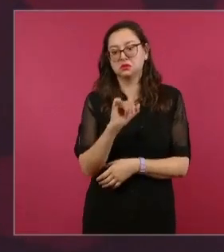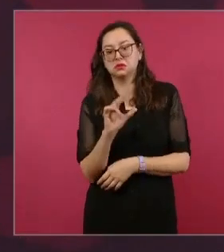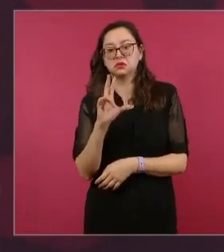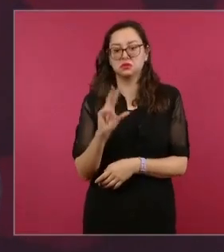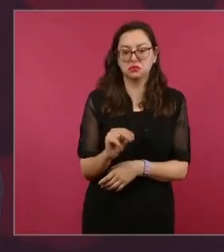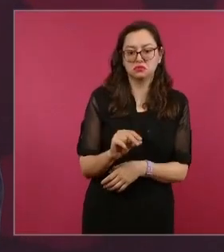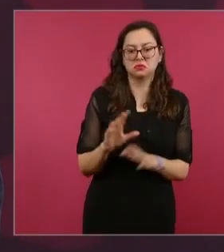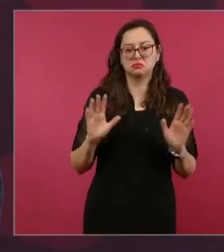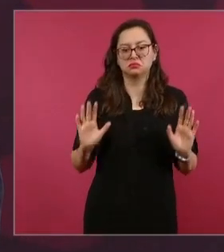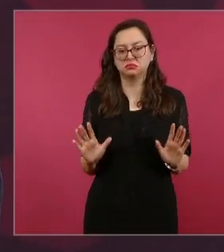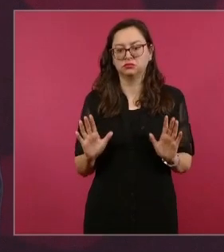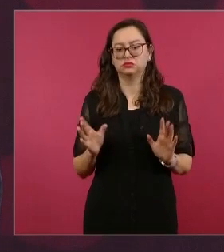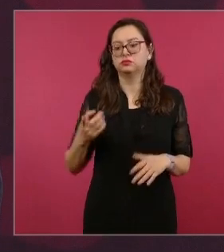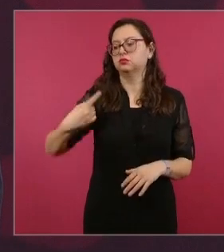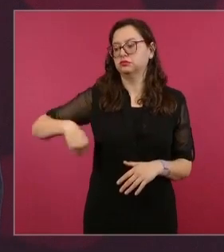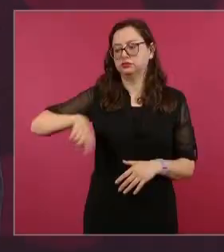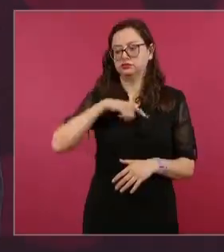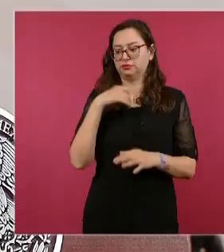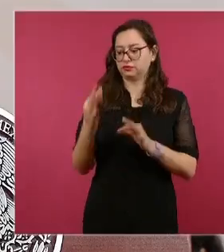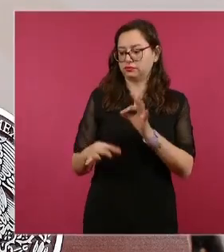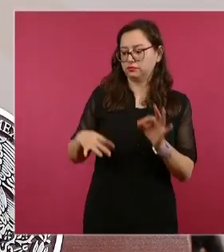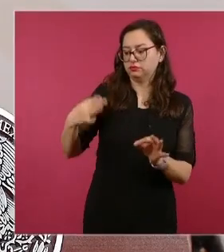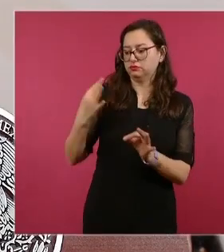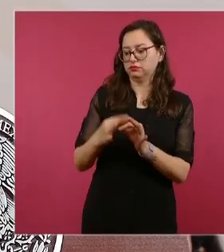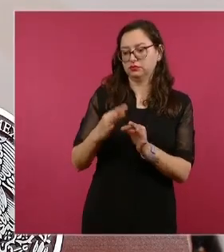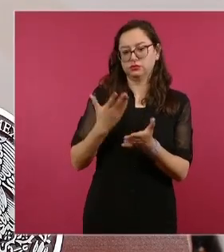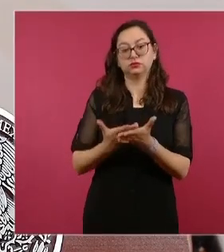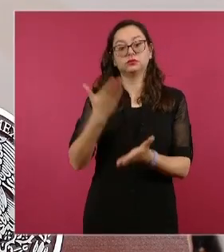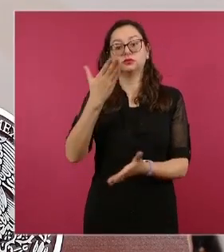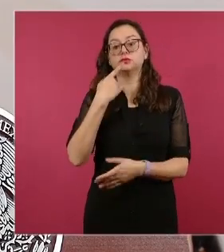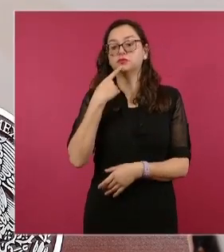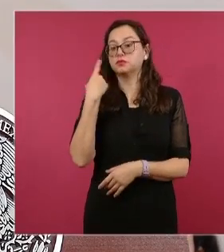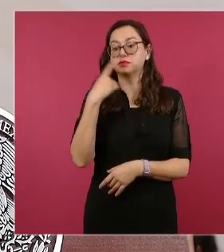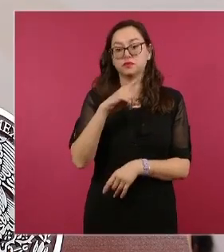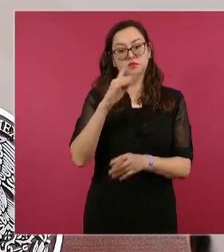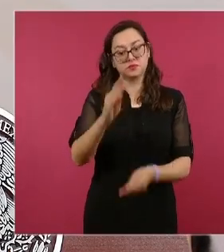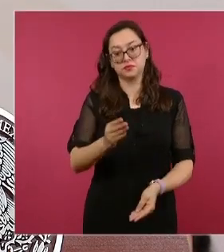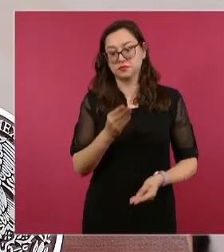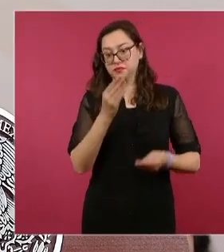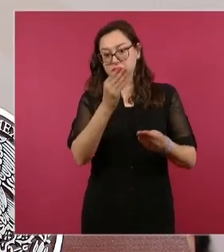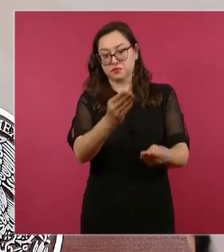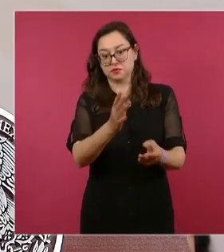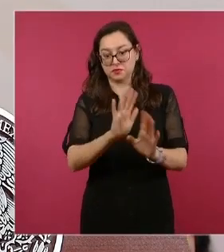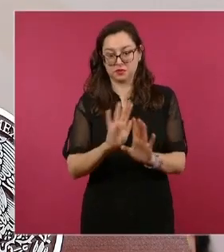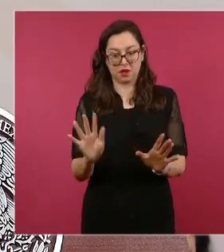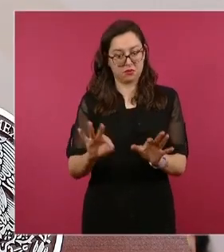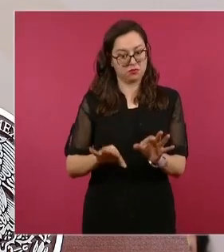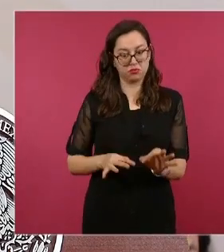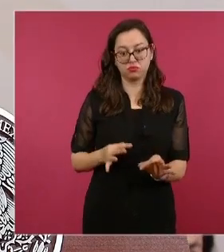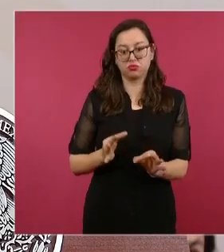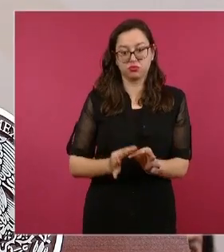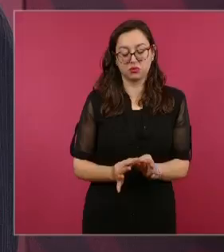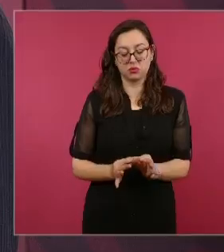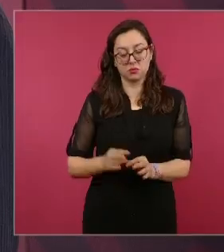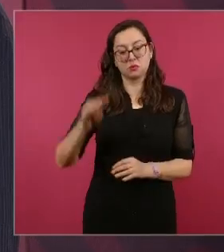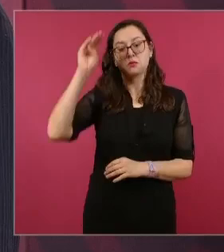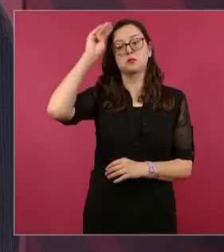resuelvan. Nosotros queremos que la Corte de Justicia